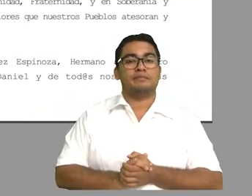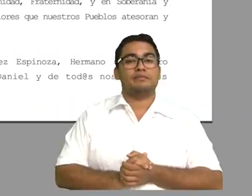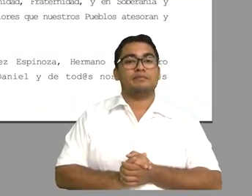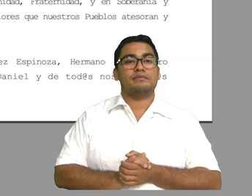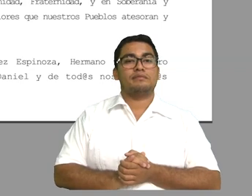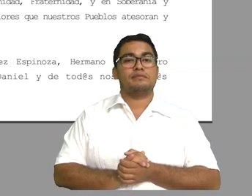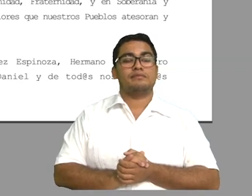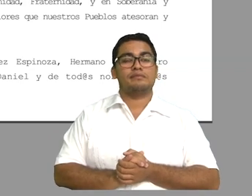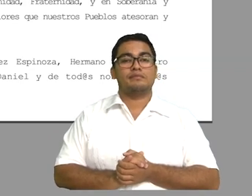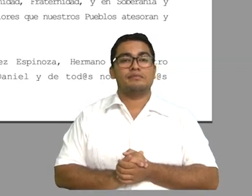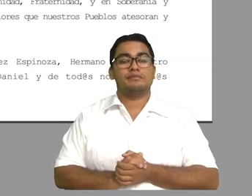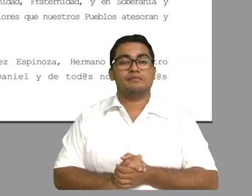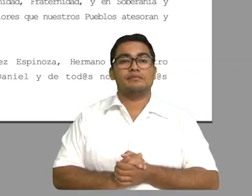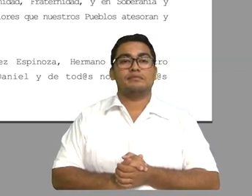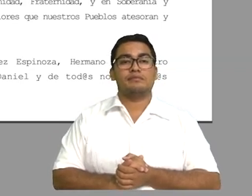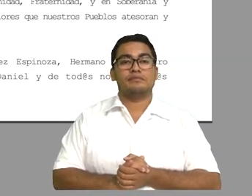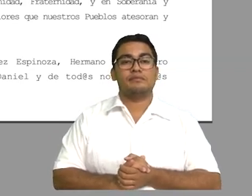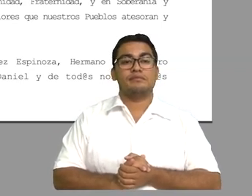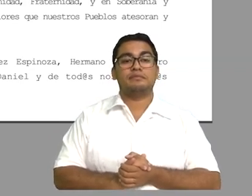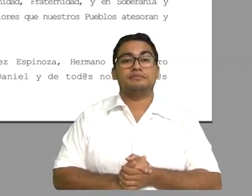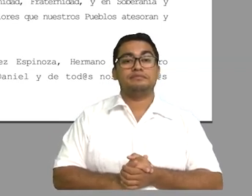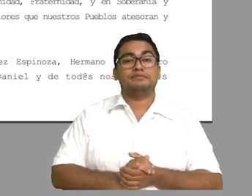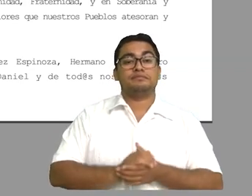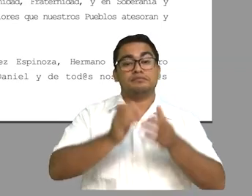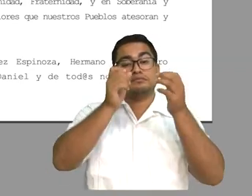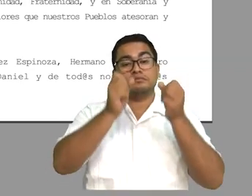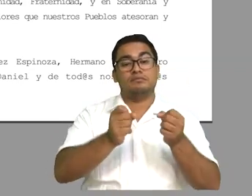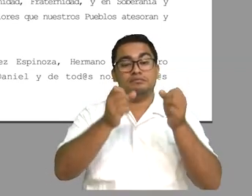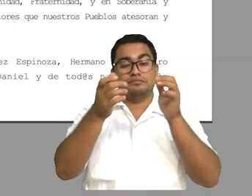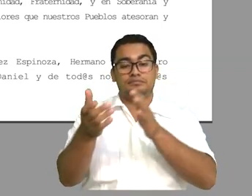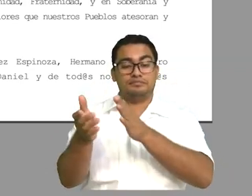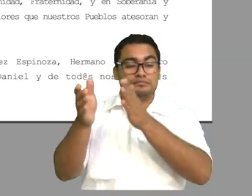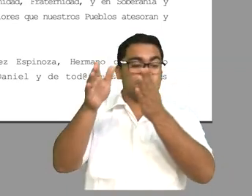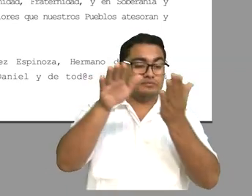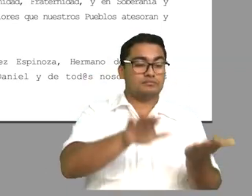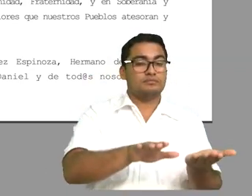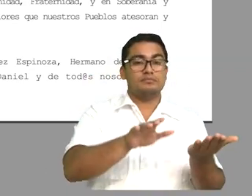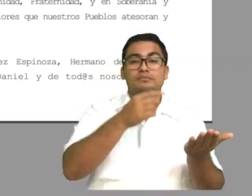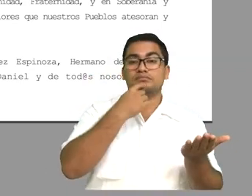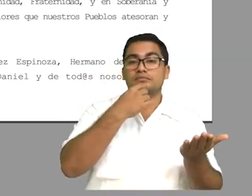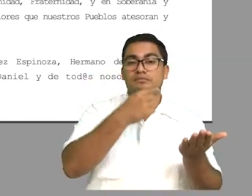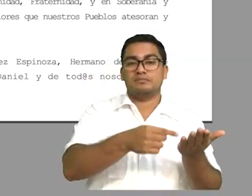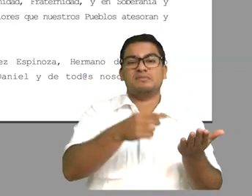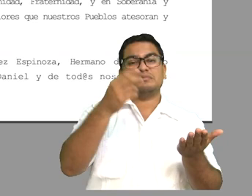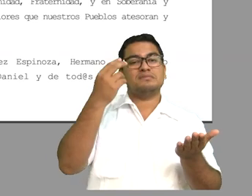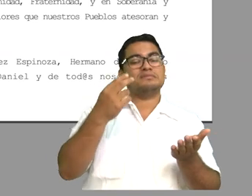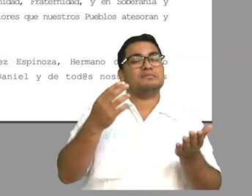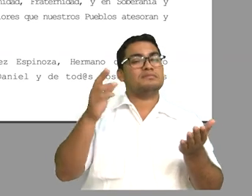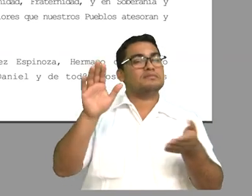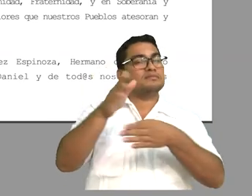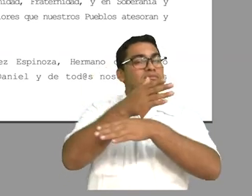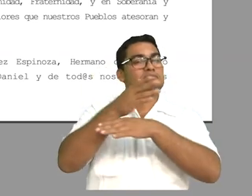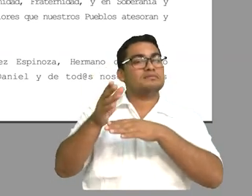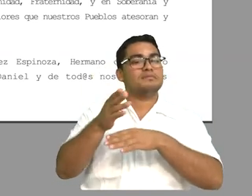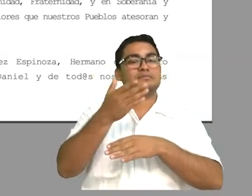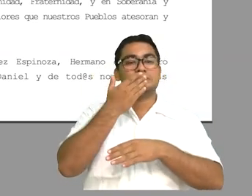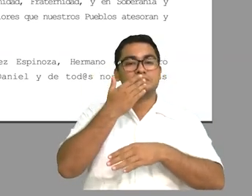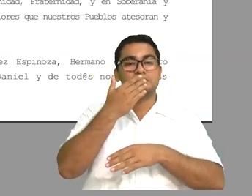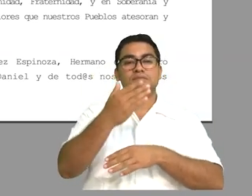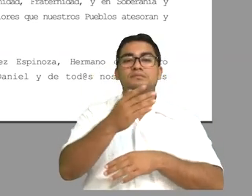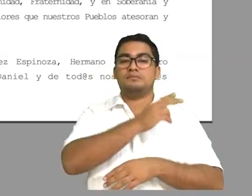Al consignar su viaje a la vida eterna, consignamos también todas las virtudes y